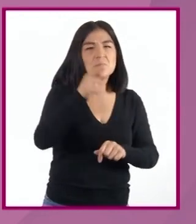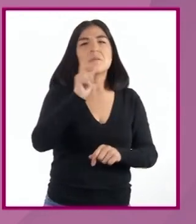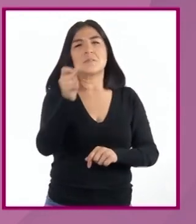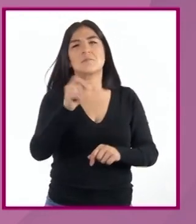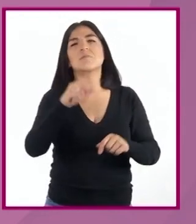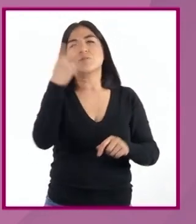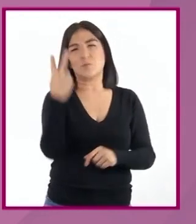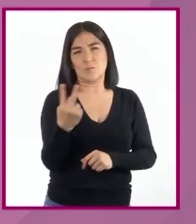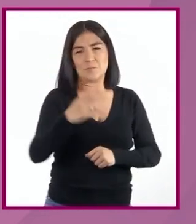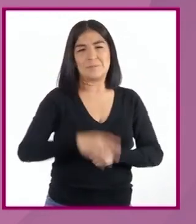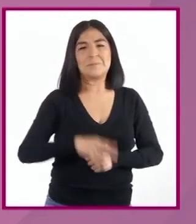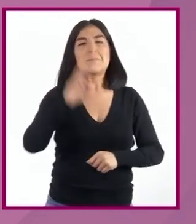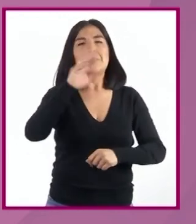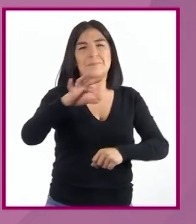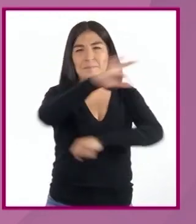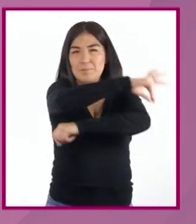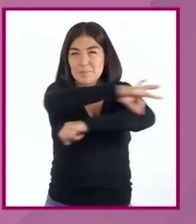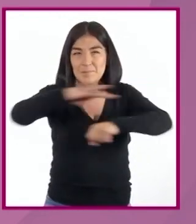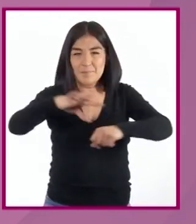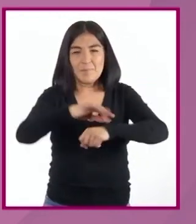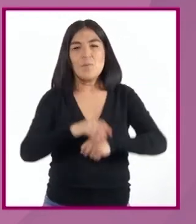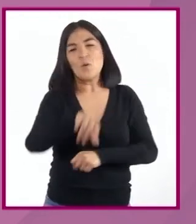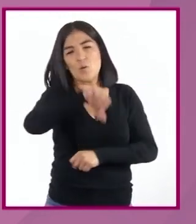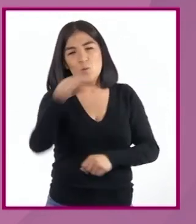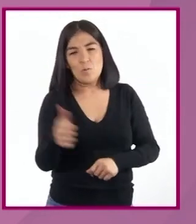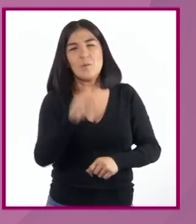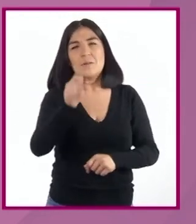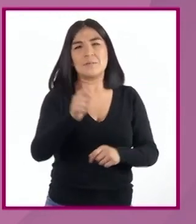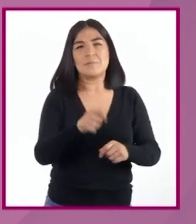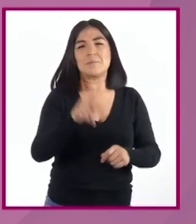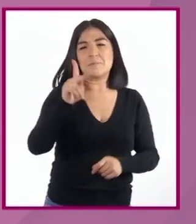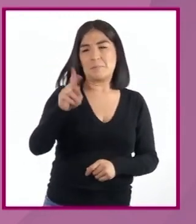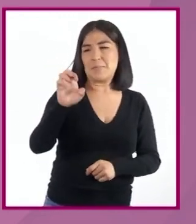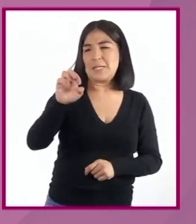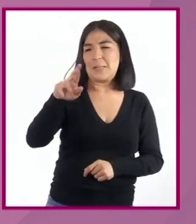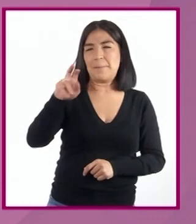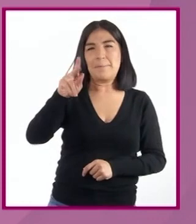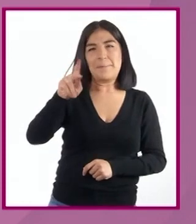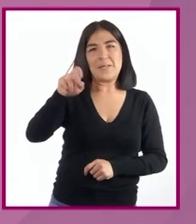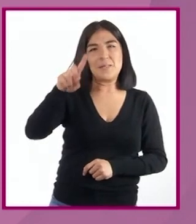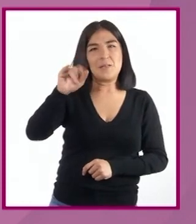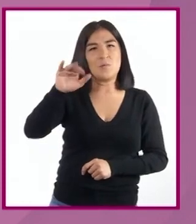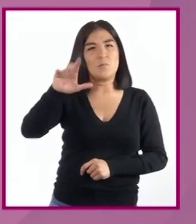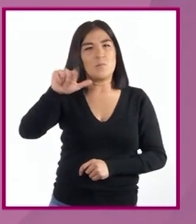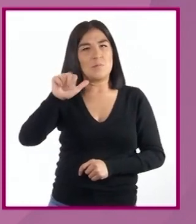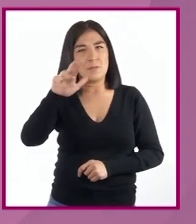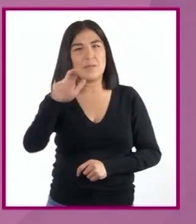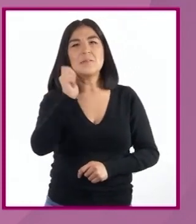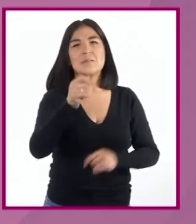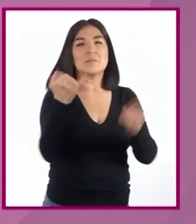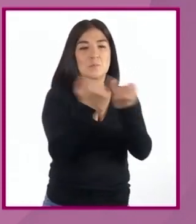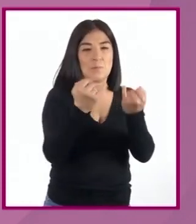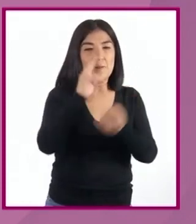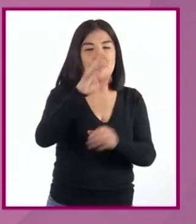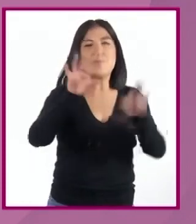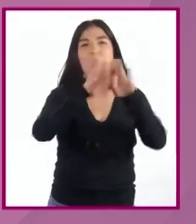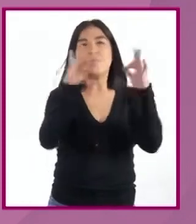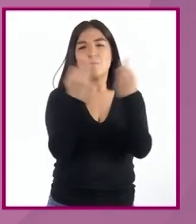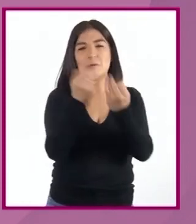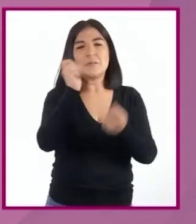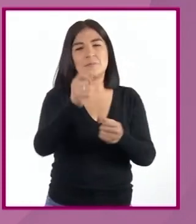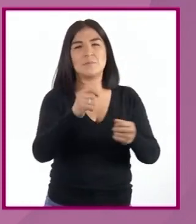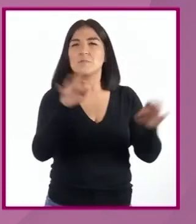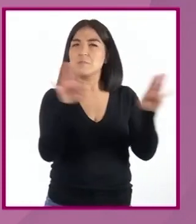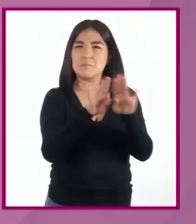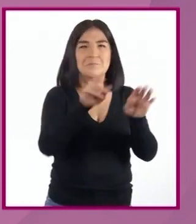2. Tracemos la otra diagonal perpendicular a la ya trazada y se formarán de nuevo dos